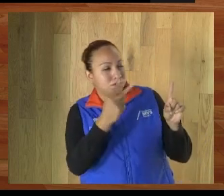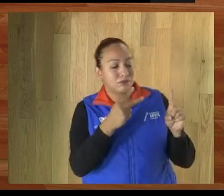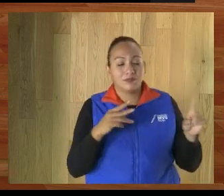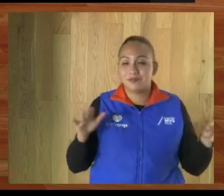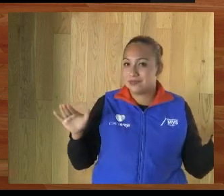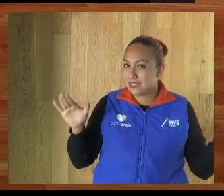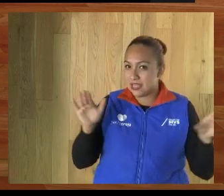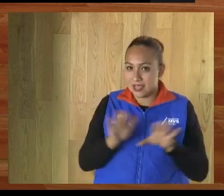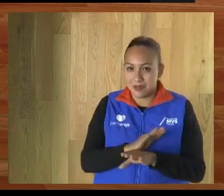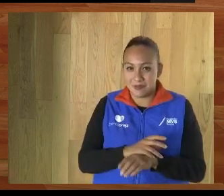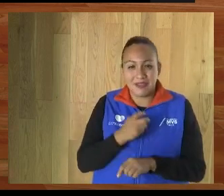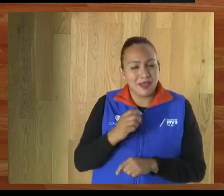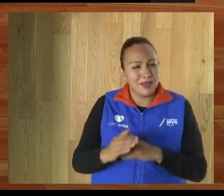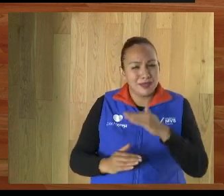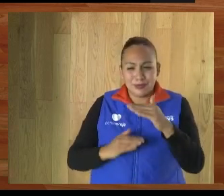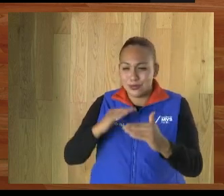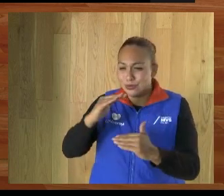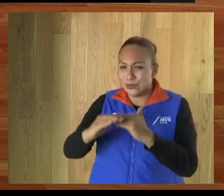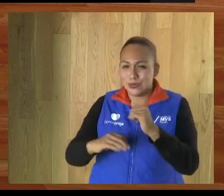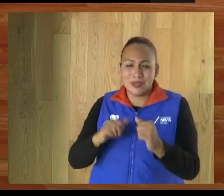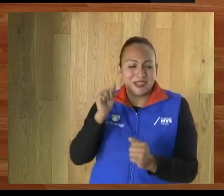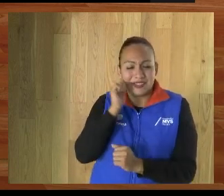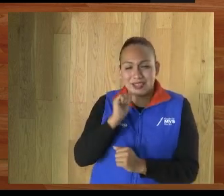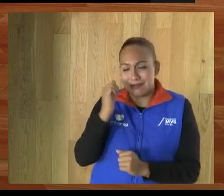de la reputación